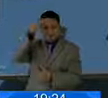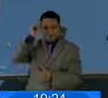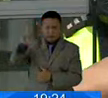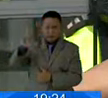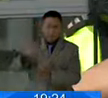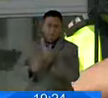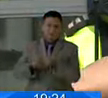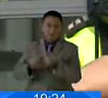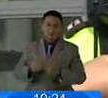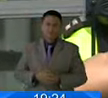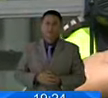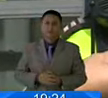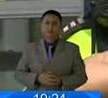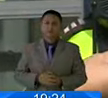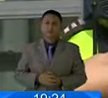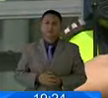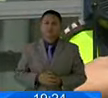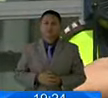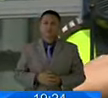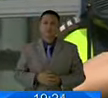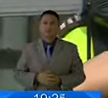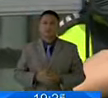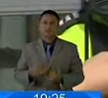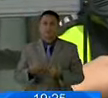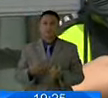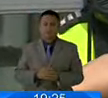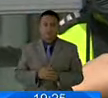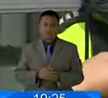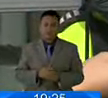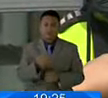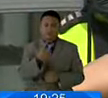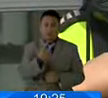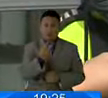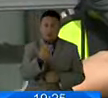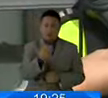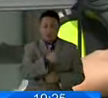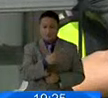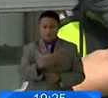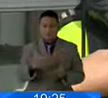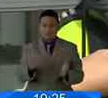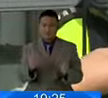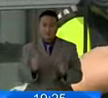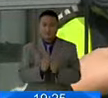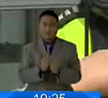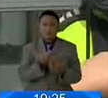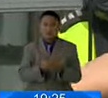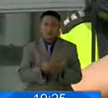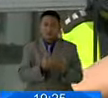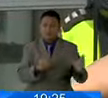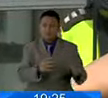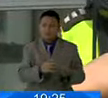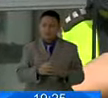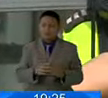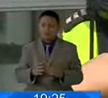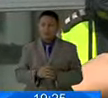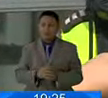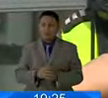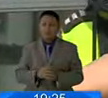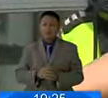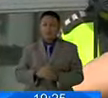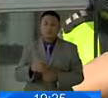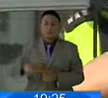procedimiento. En este momento se está trasladando a la unidad de flagrancia los sujetos, igualmente las sustancias, para igualmente su